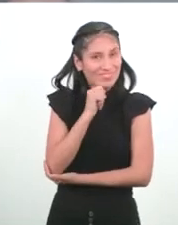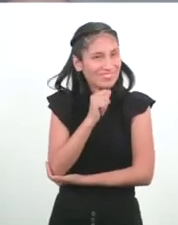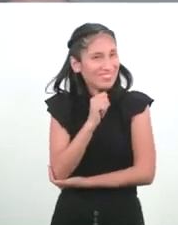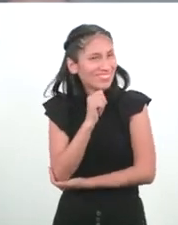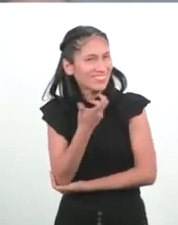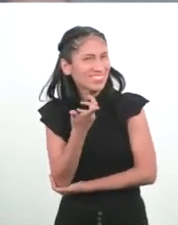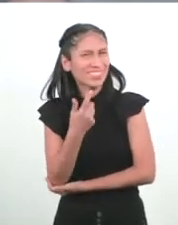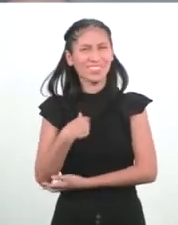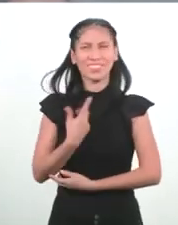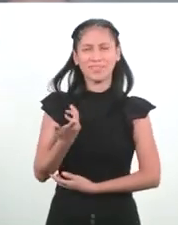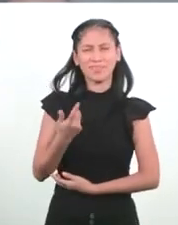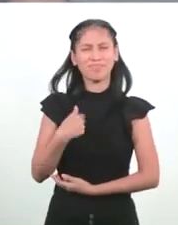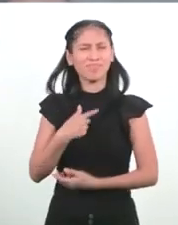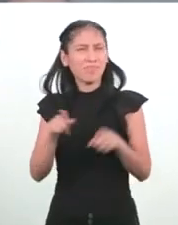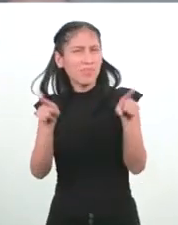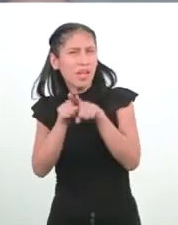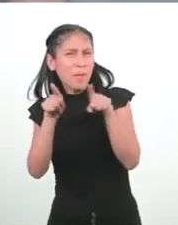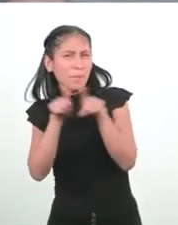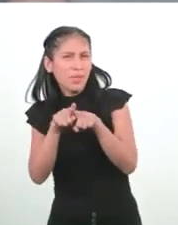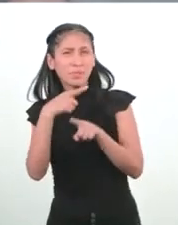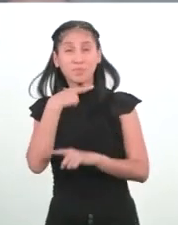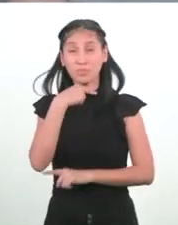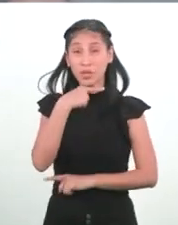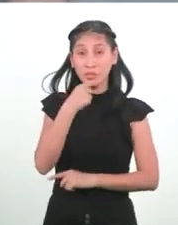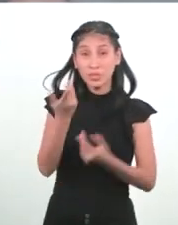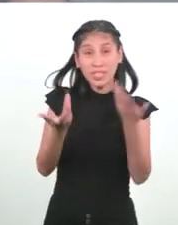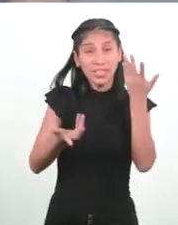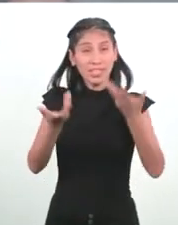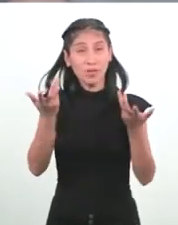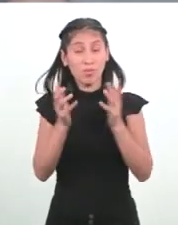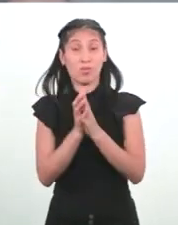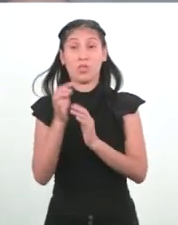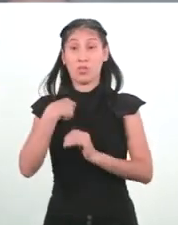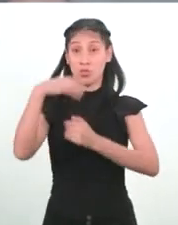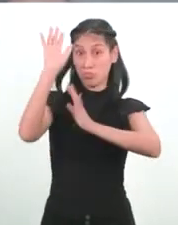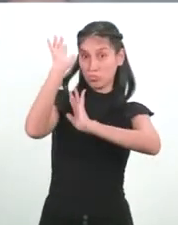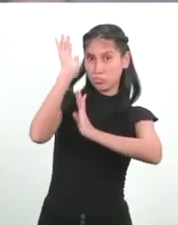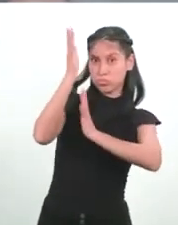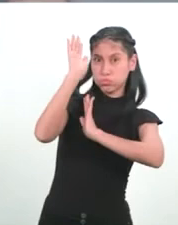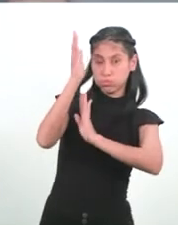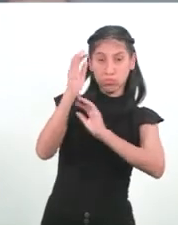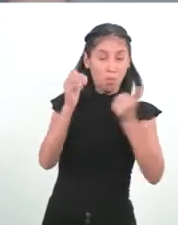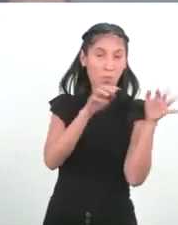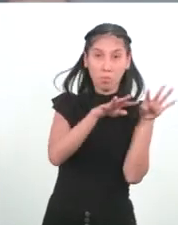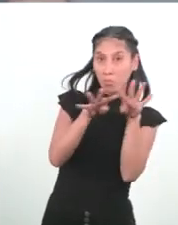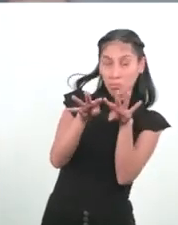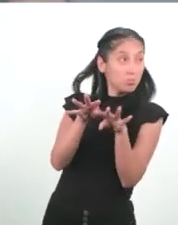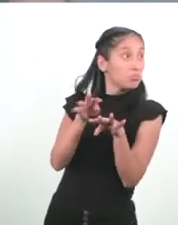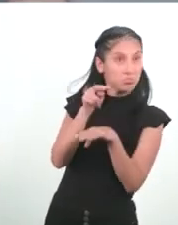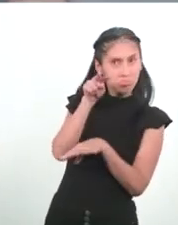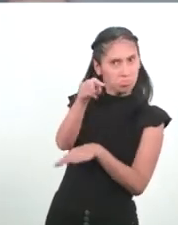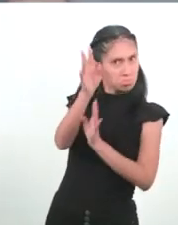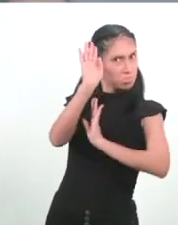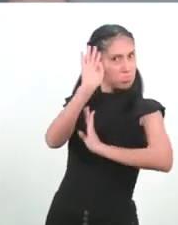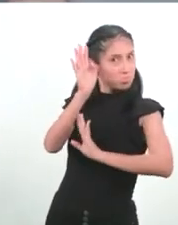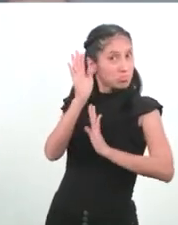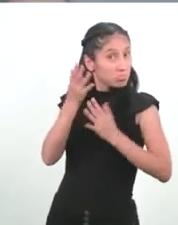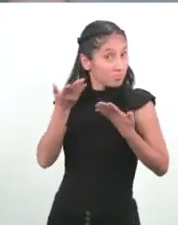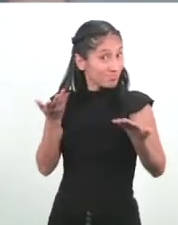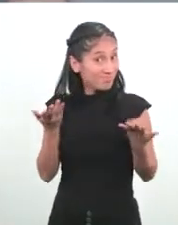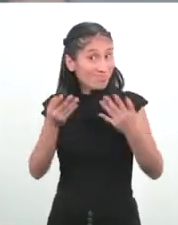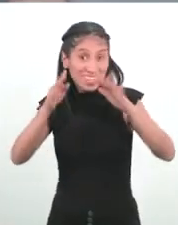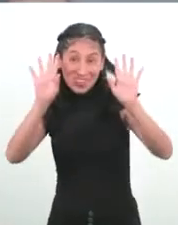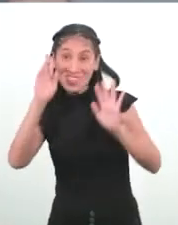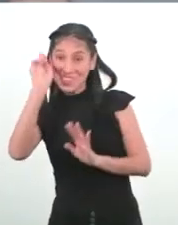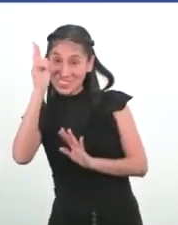Me gustaría que, además del ingreso, tuviera algún impacto positivo en la sociedad. Vamos a ver si algún profesor nos